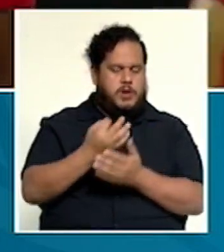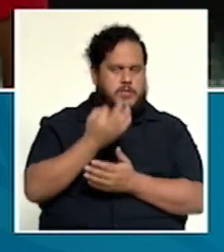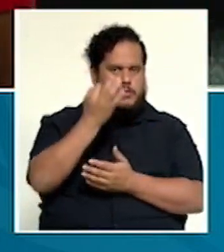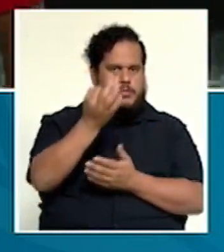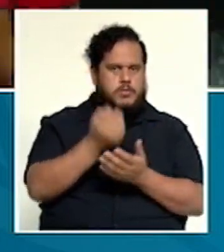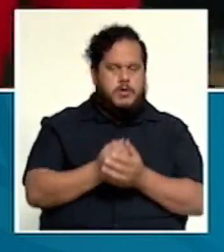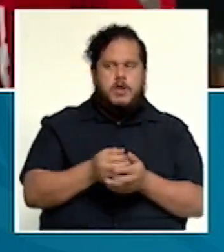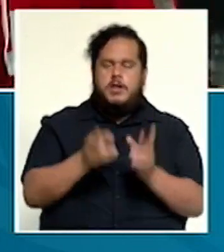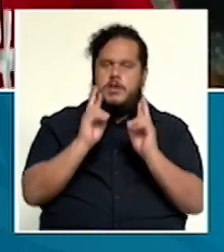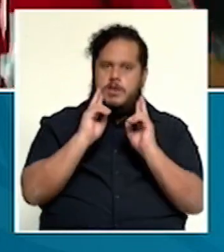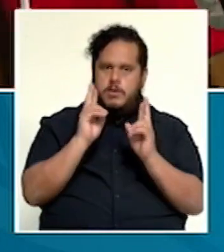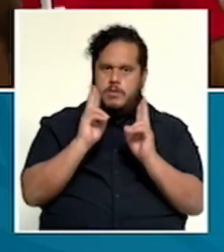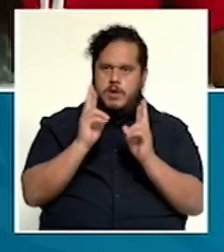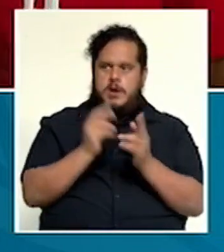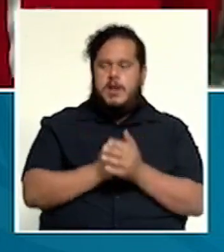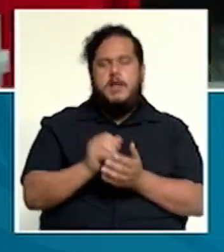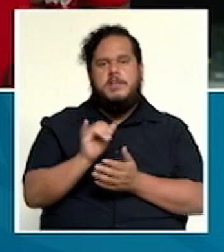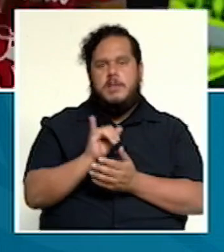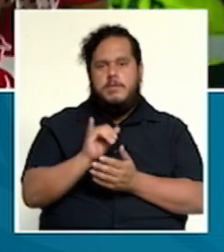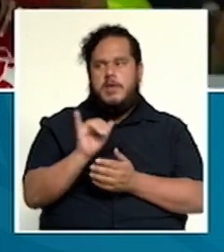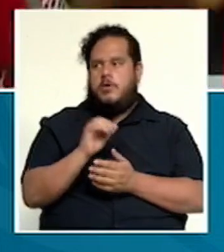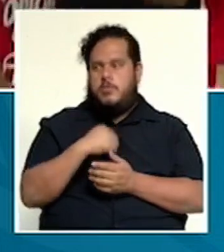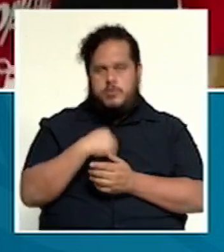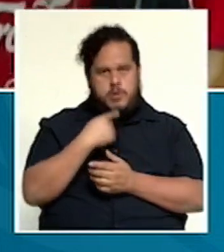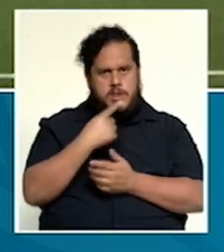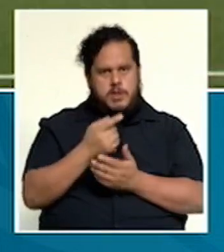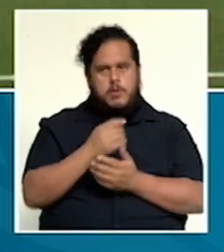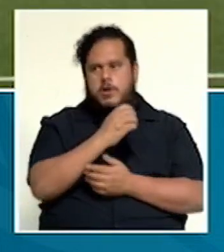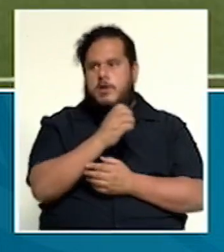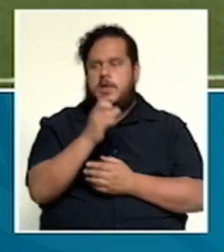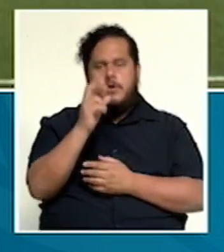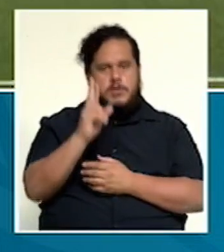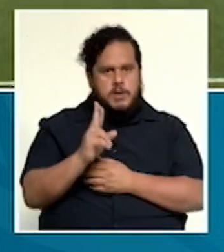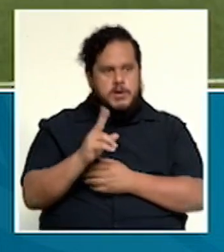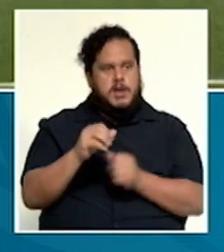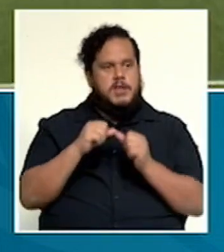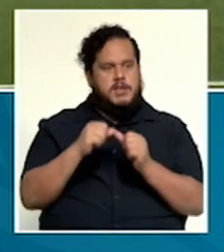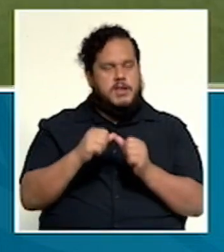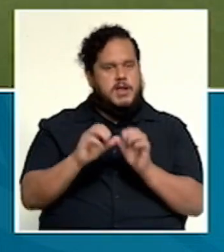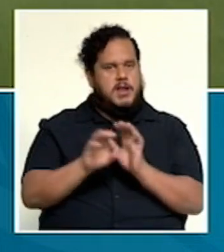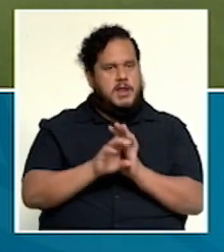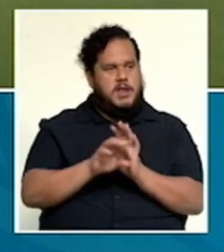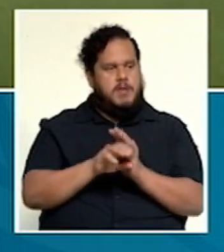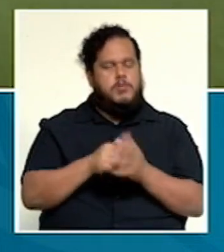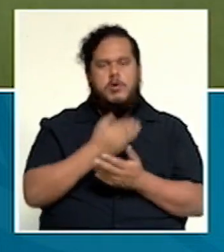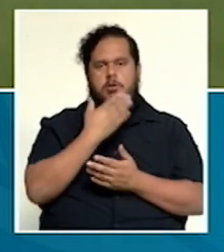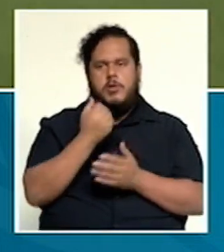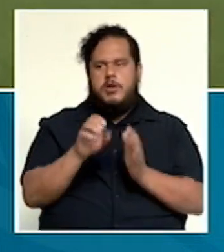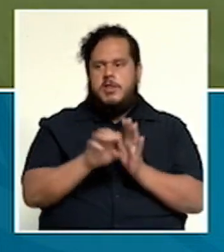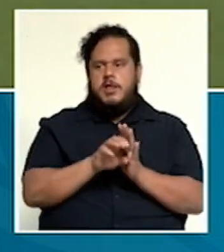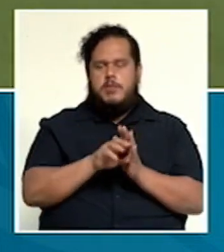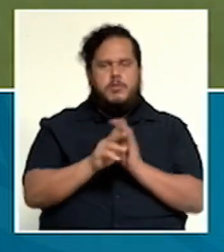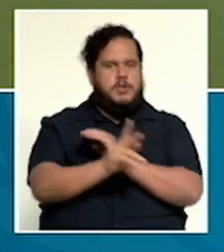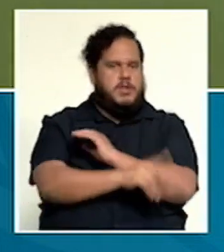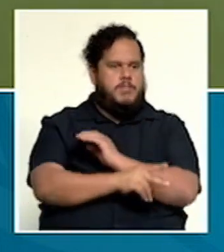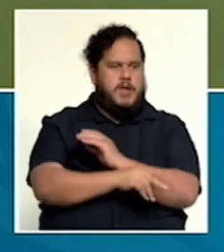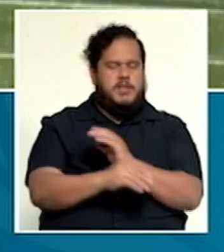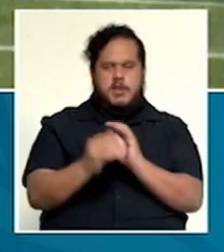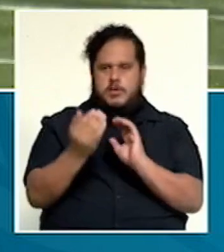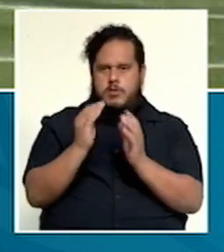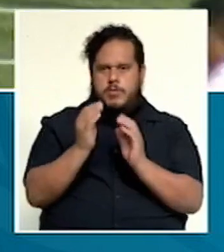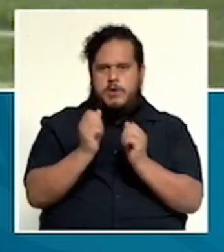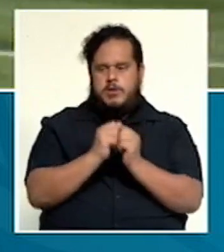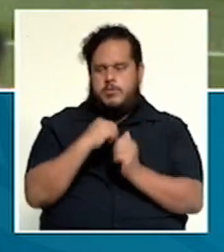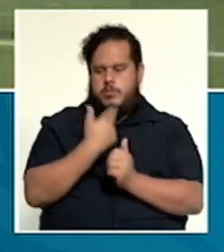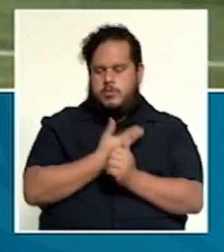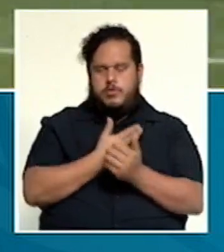futuro, y ojalá también, como le digo, que Costa Rica siga el ejemplo, los mejores ejemplos de países que son comparables con